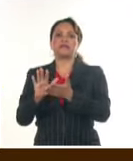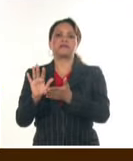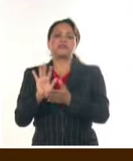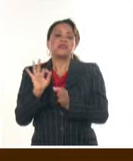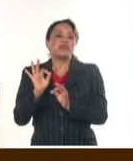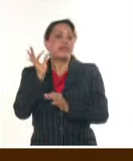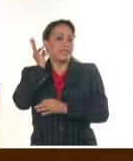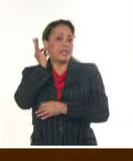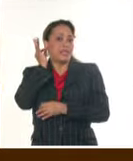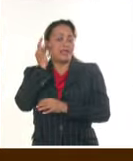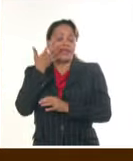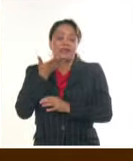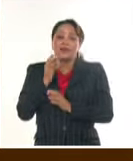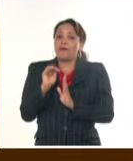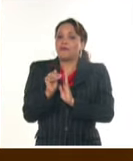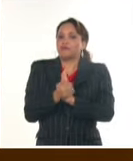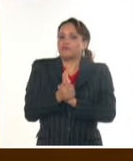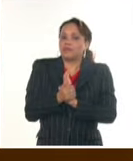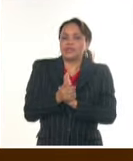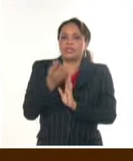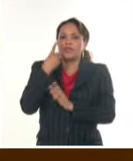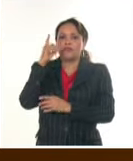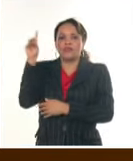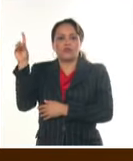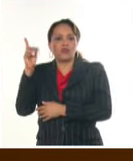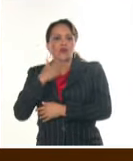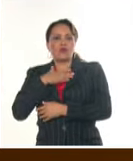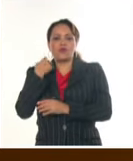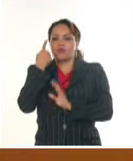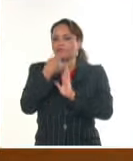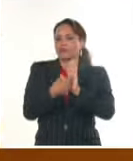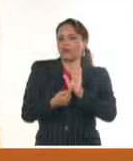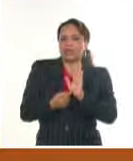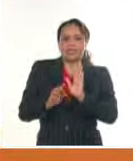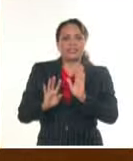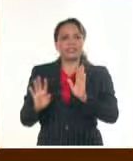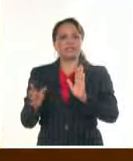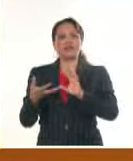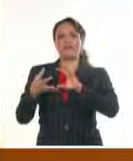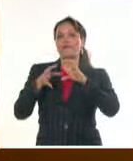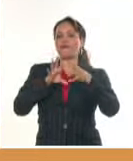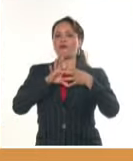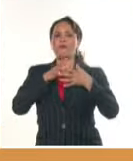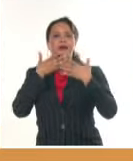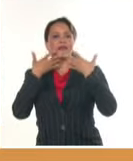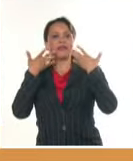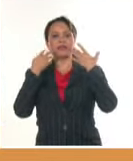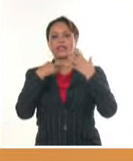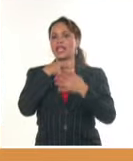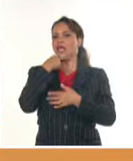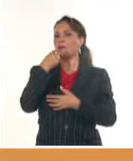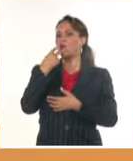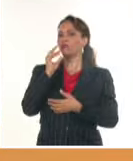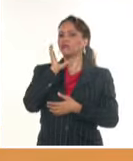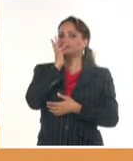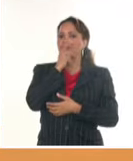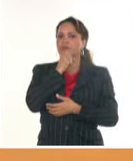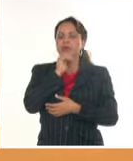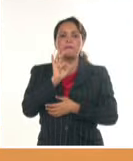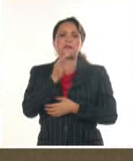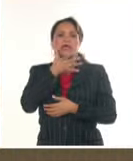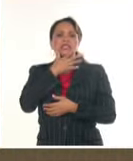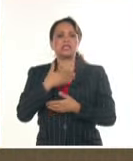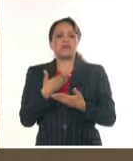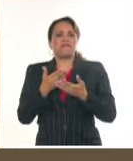verdadero misterio, de Dios, de su genética, de la manera que ella tiene de colocar la voz. Beatriz siempre parece que canta sin ningún